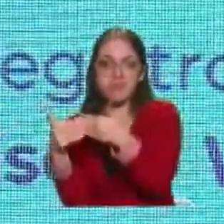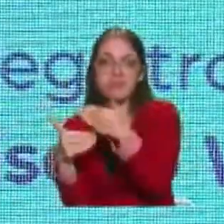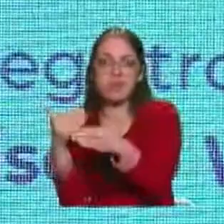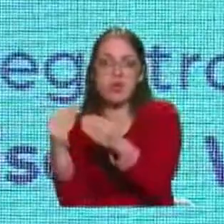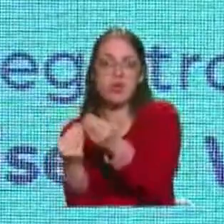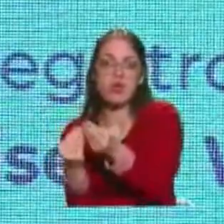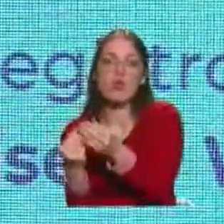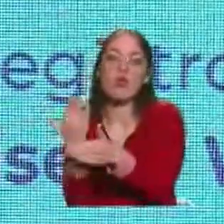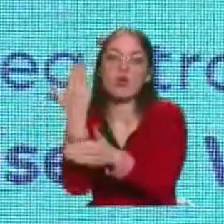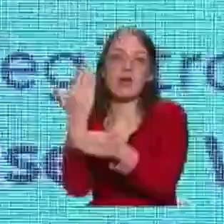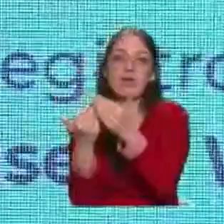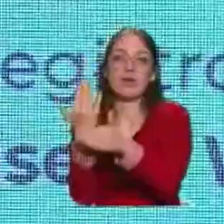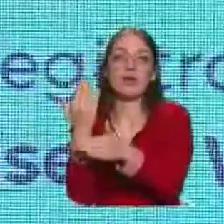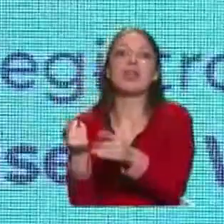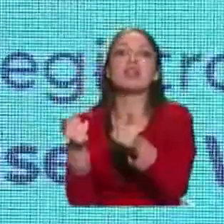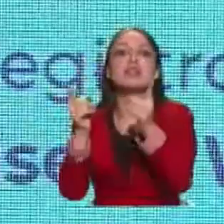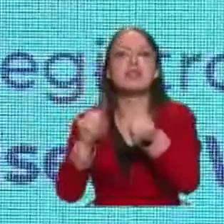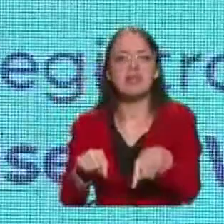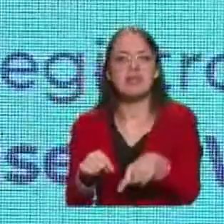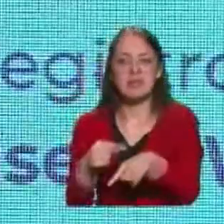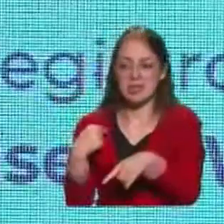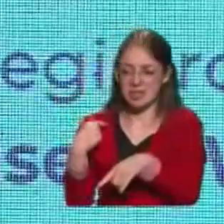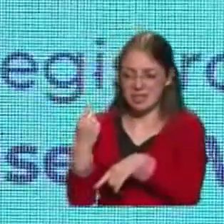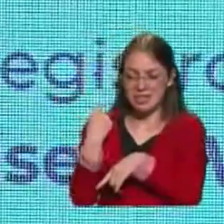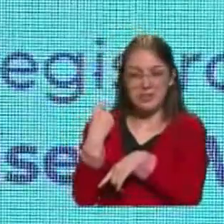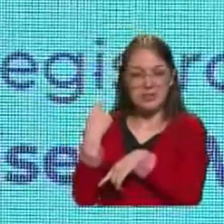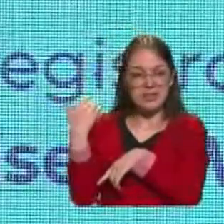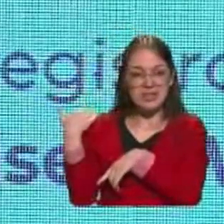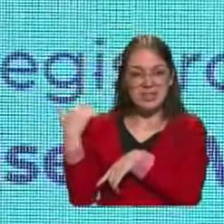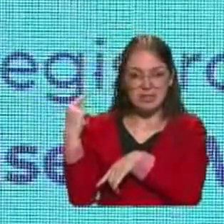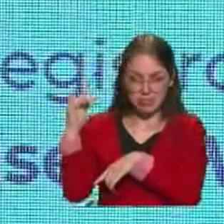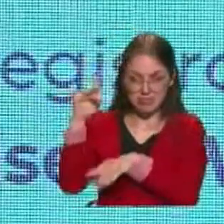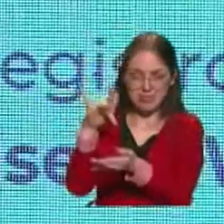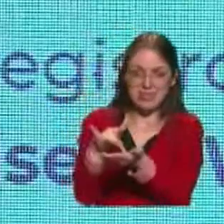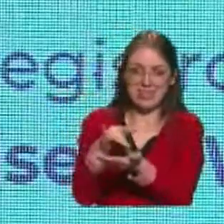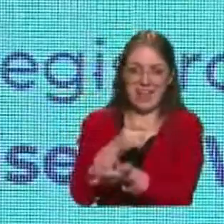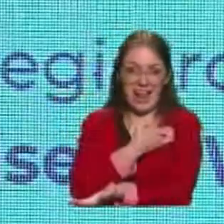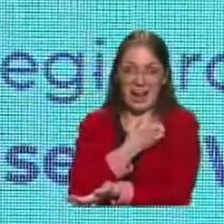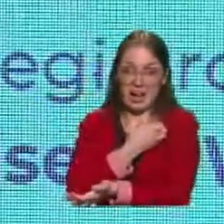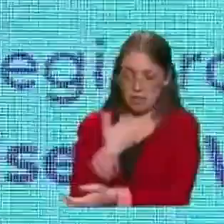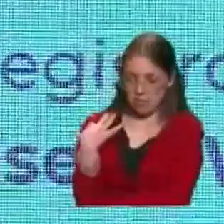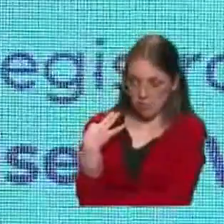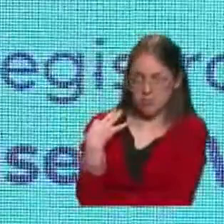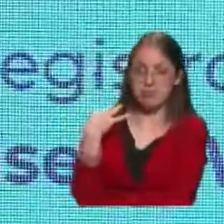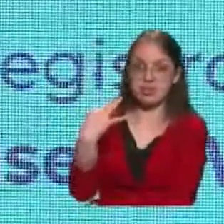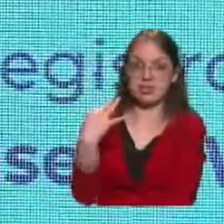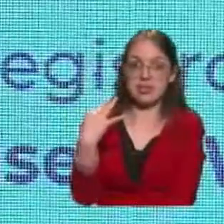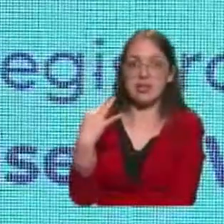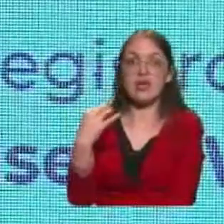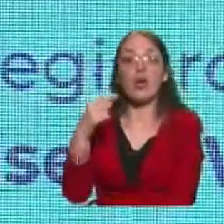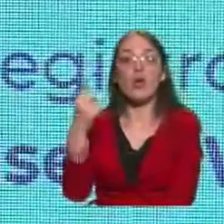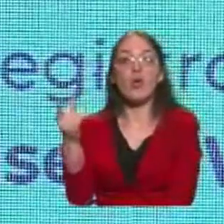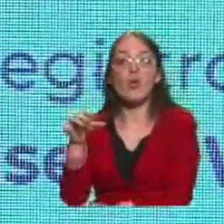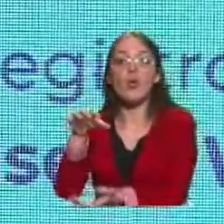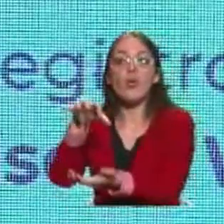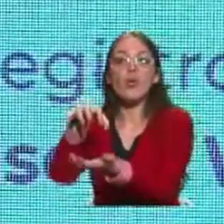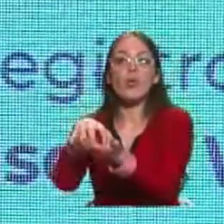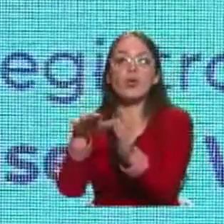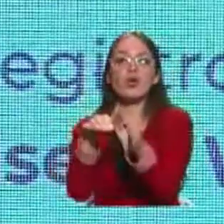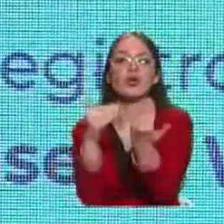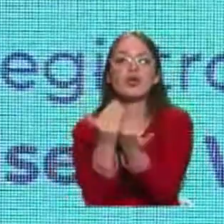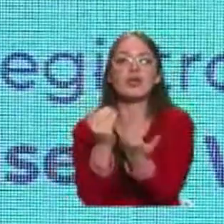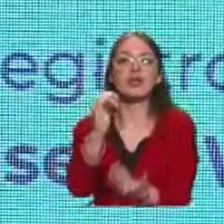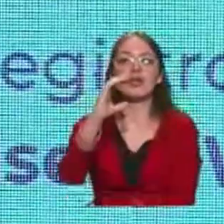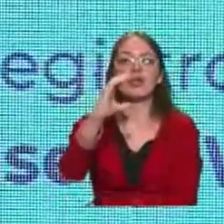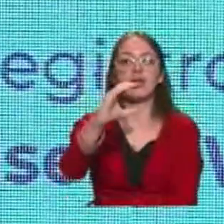marketing digital cuando llegue al municipio de envigado como alcalde el cef y no ofertaba ninguna